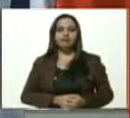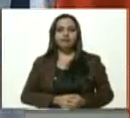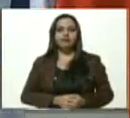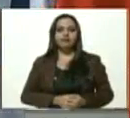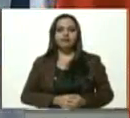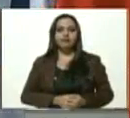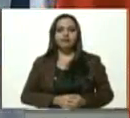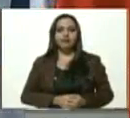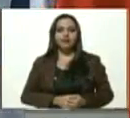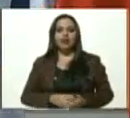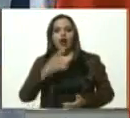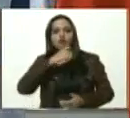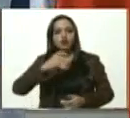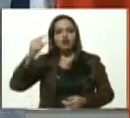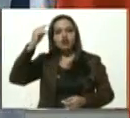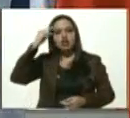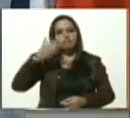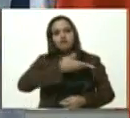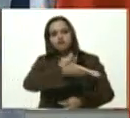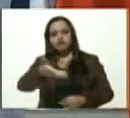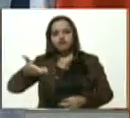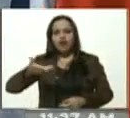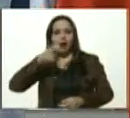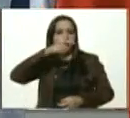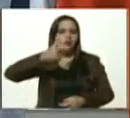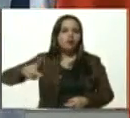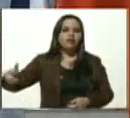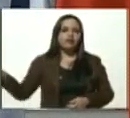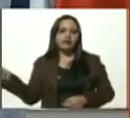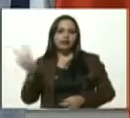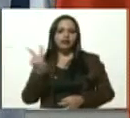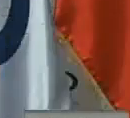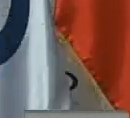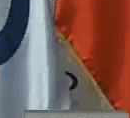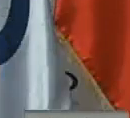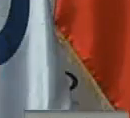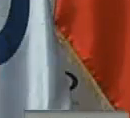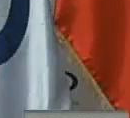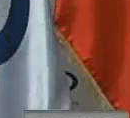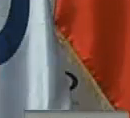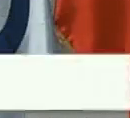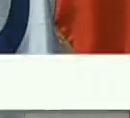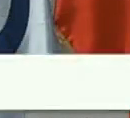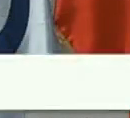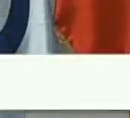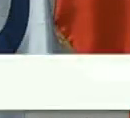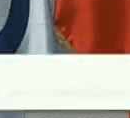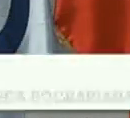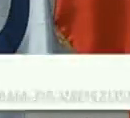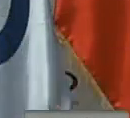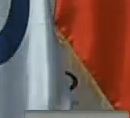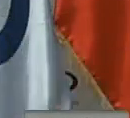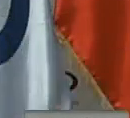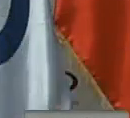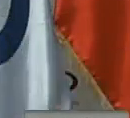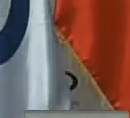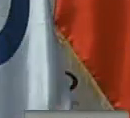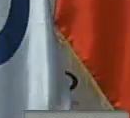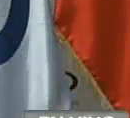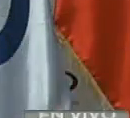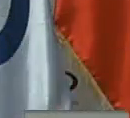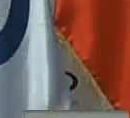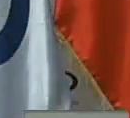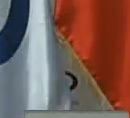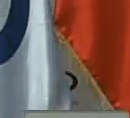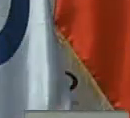Buenos días. Tengan todos ustedes, pueblo de Venezuela, con el debido respeto, nos quitamos este obligatorio tapaboca.